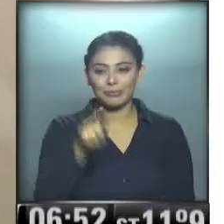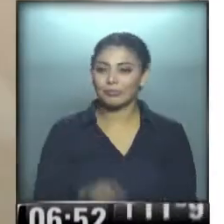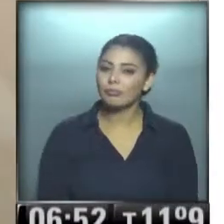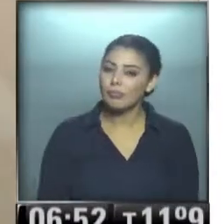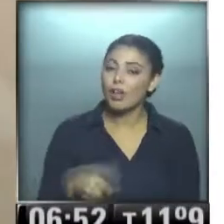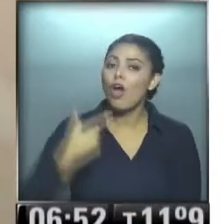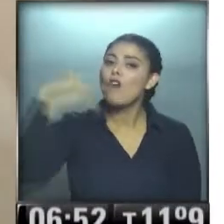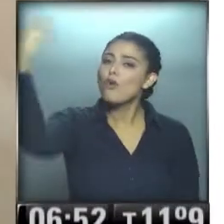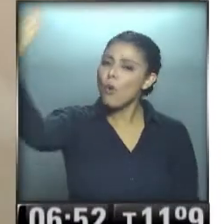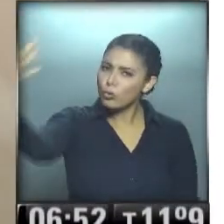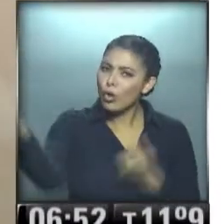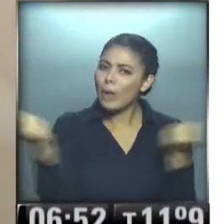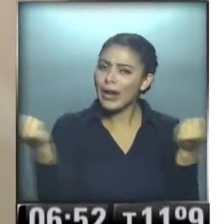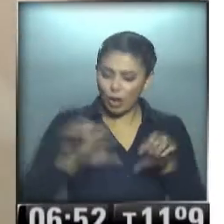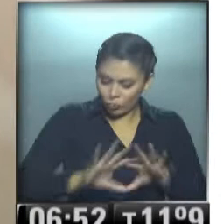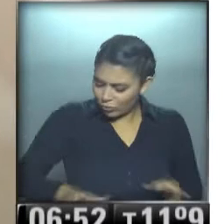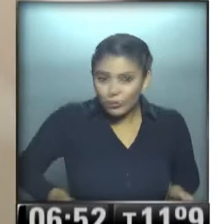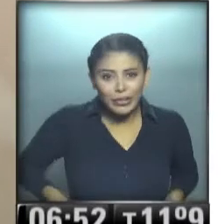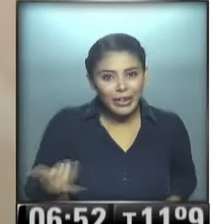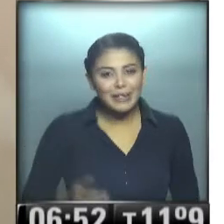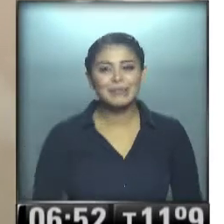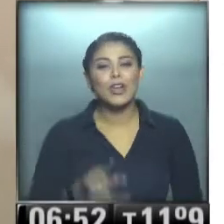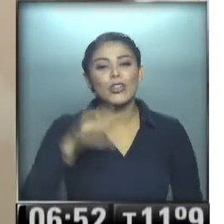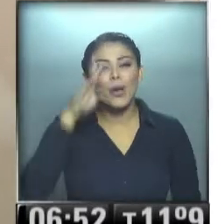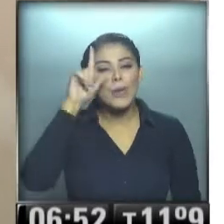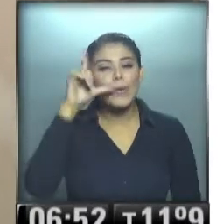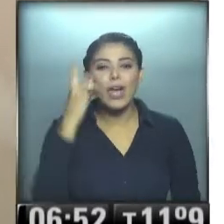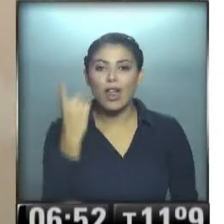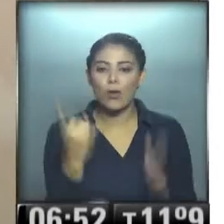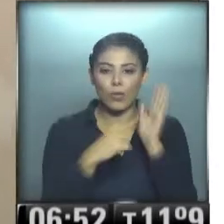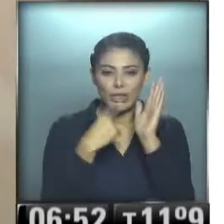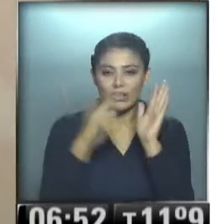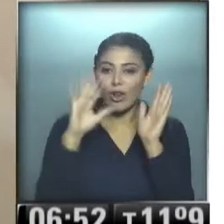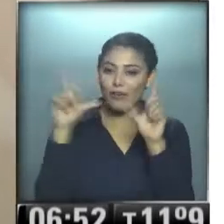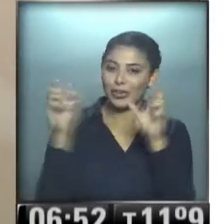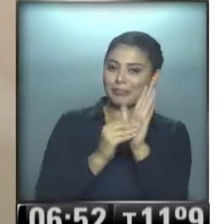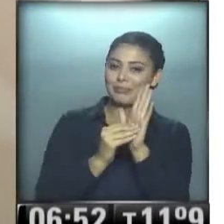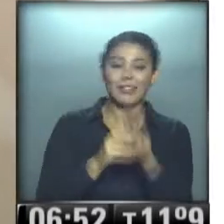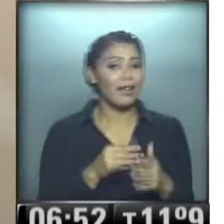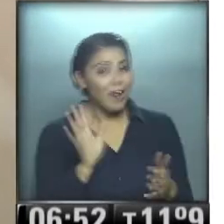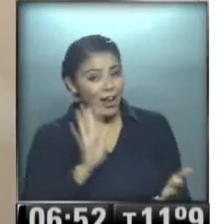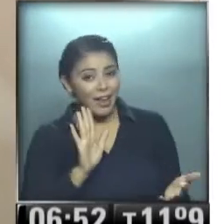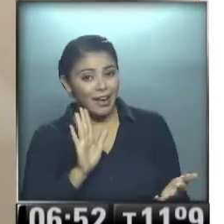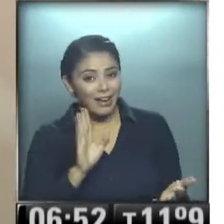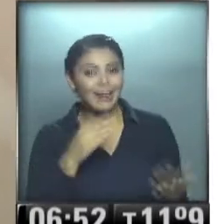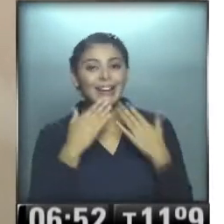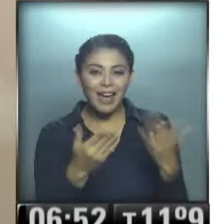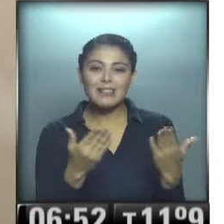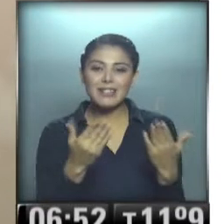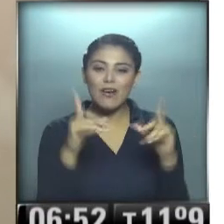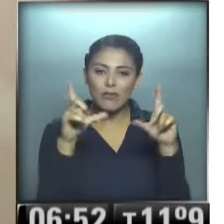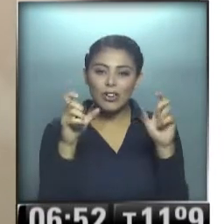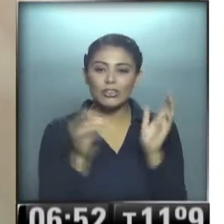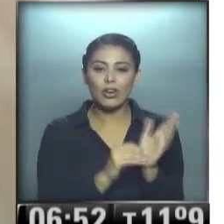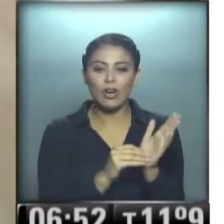Futura bailarina, tenía el tutú. Futura bailarina. Tenía sí, el tutú. Sí, sí. Belu Mazaro, hola. Y aquí está la foto. Hola. Hola, Belu. Muchas gracias por tu